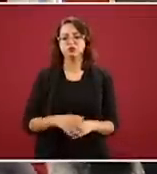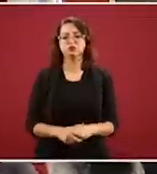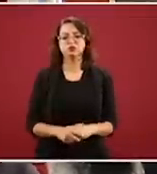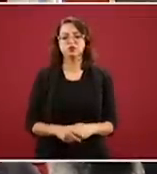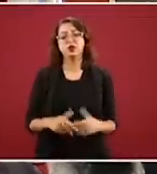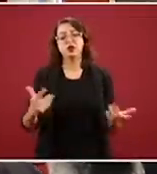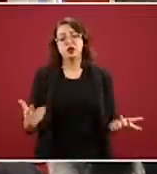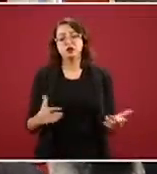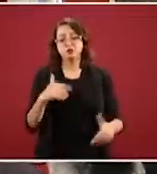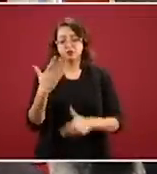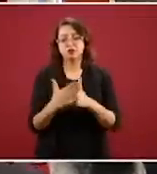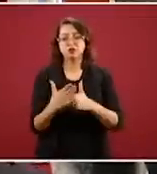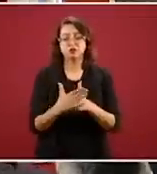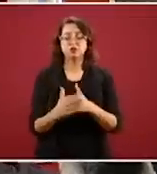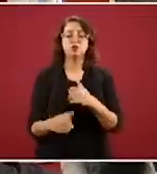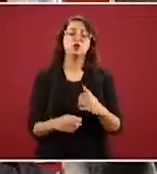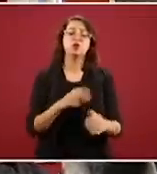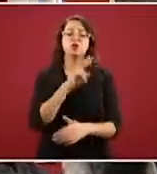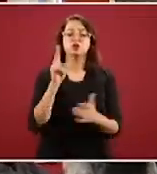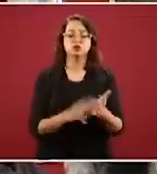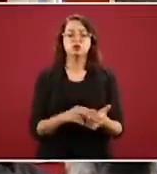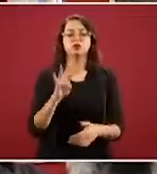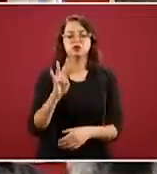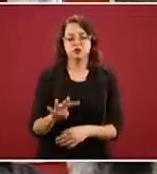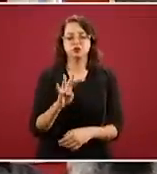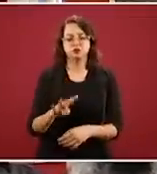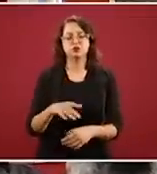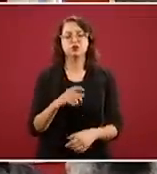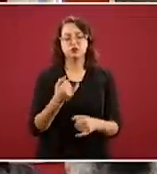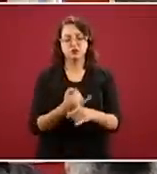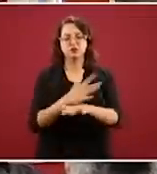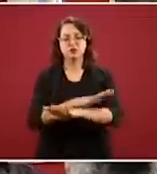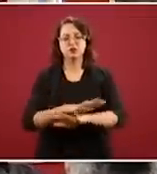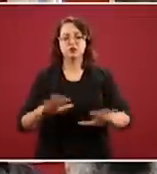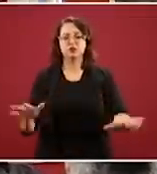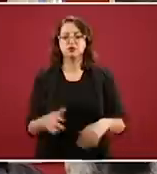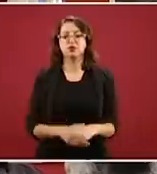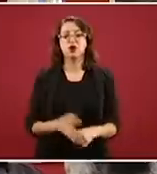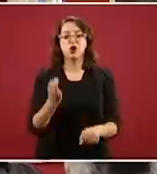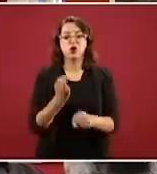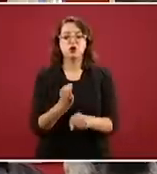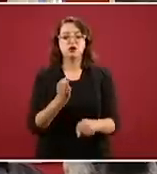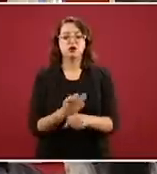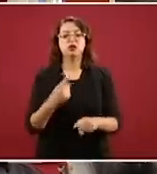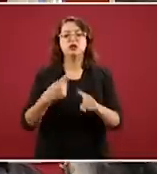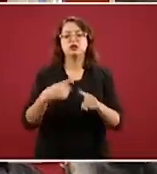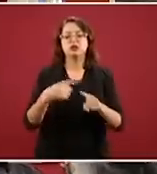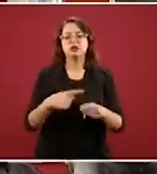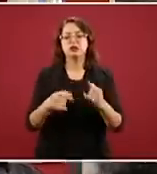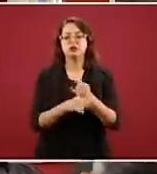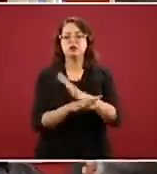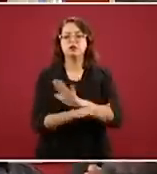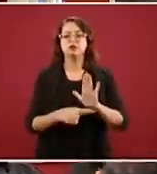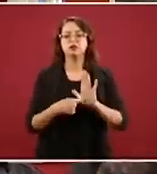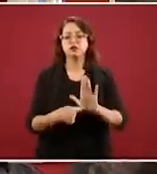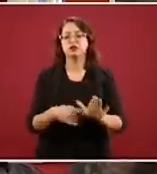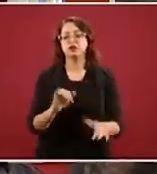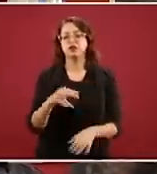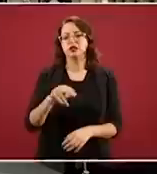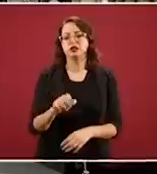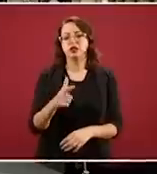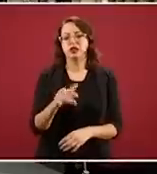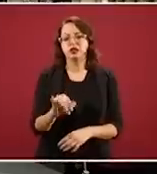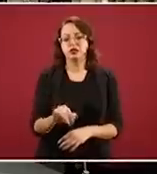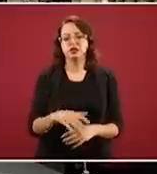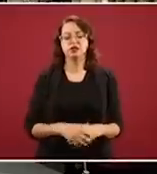del 2019 y los presentaremos oportunamente. La fuente de esto es el INEGI. Rápido, la otra, por